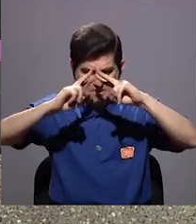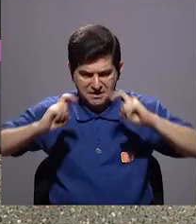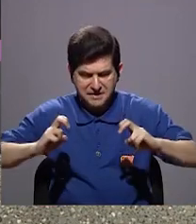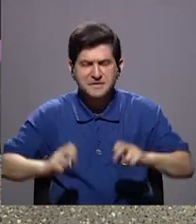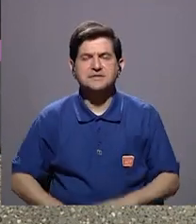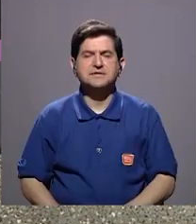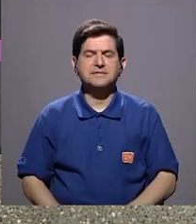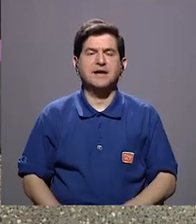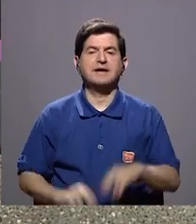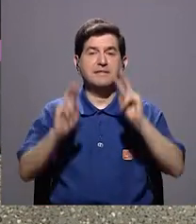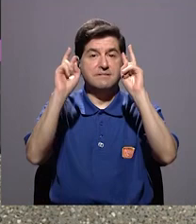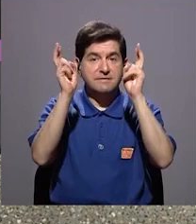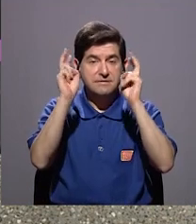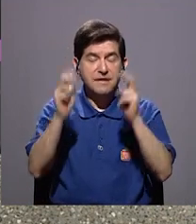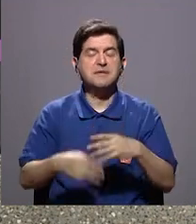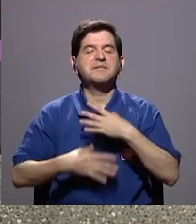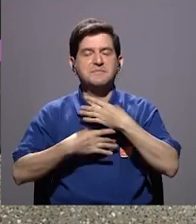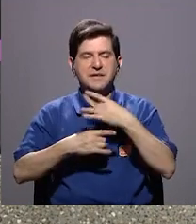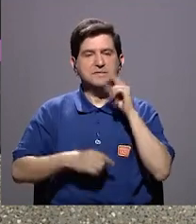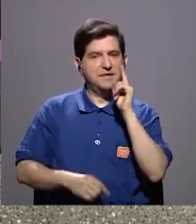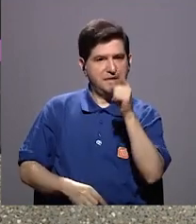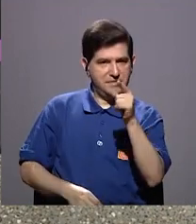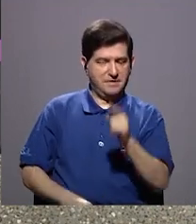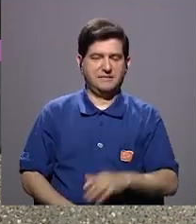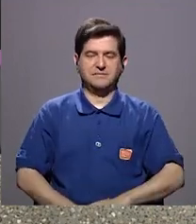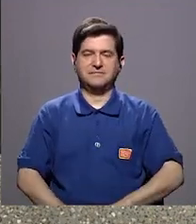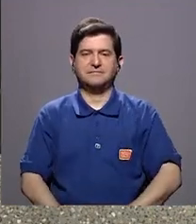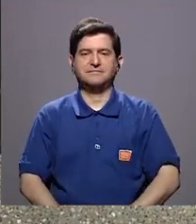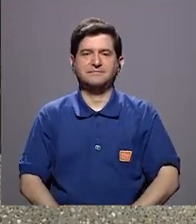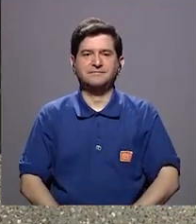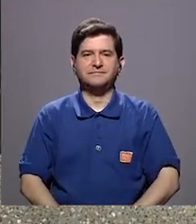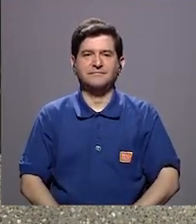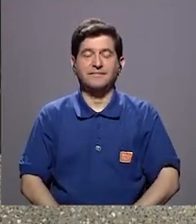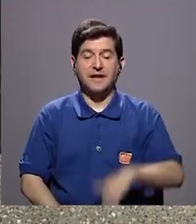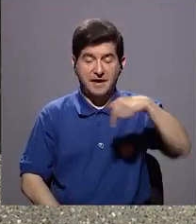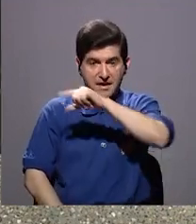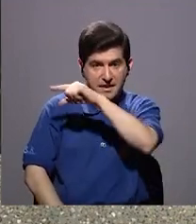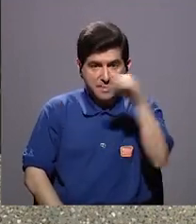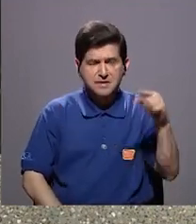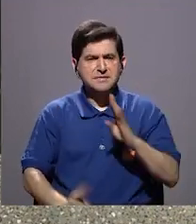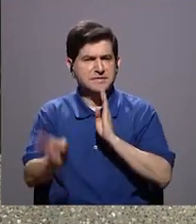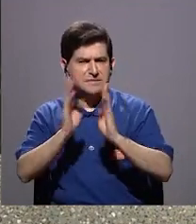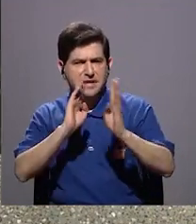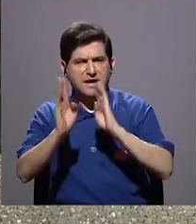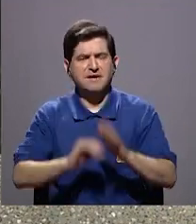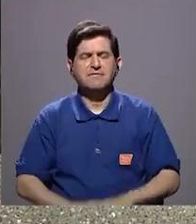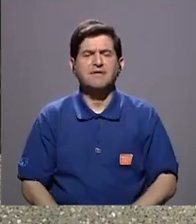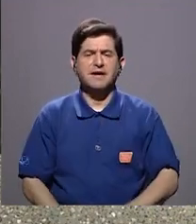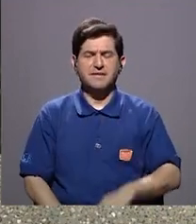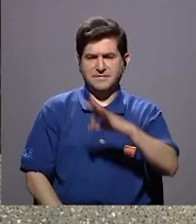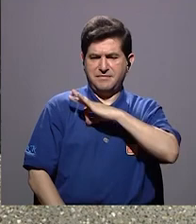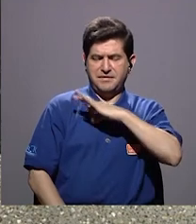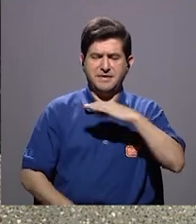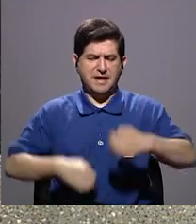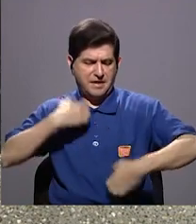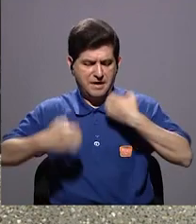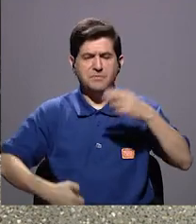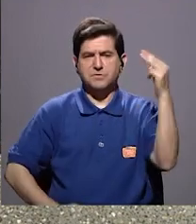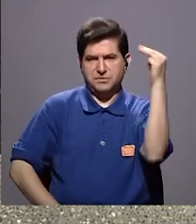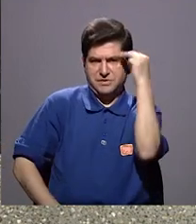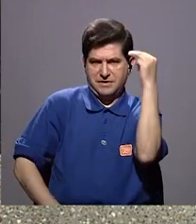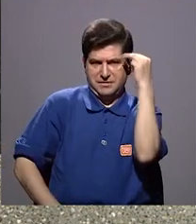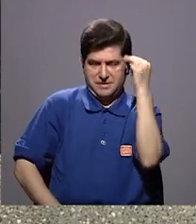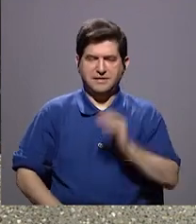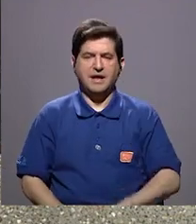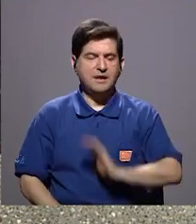de llevar a ustedes temas que sean de su agrado y de su interés. Para esta semana vamos a conversar acerca del bienestar emocional y